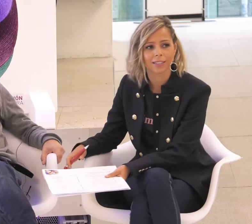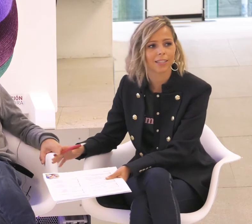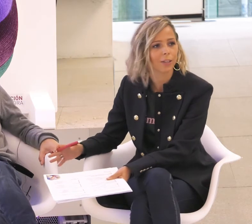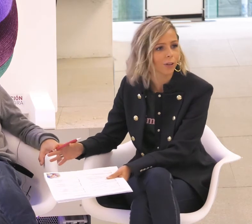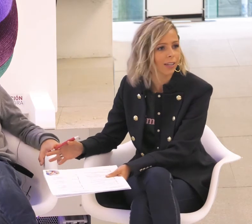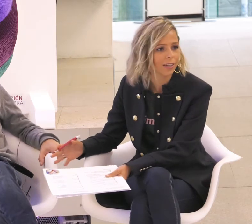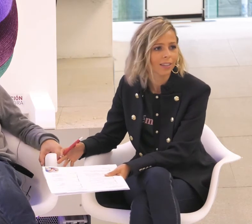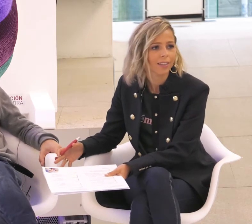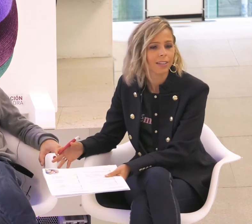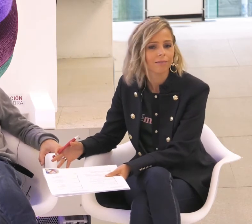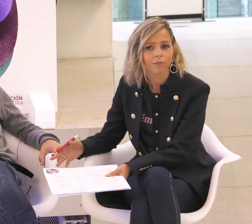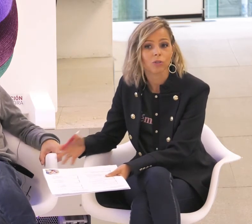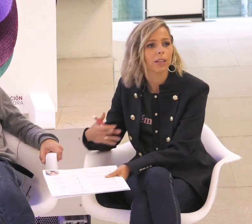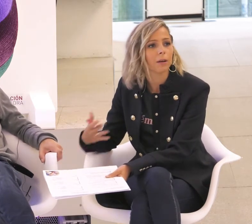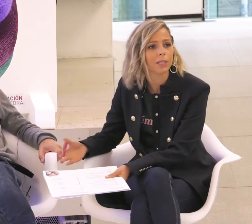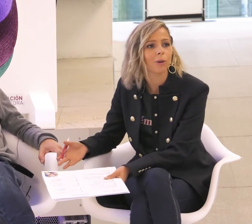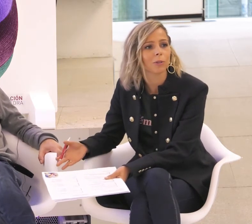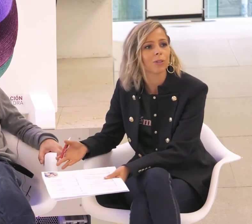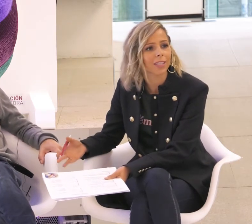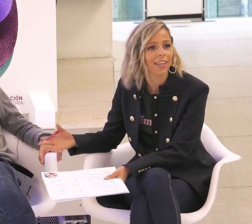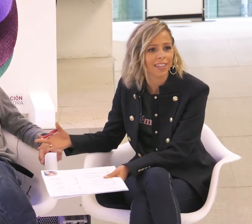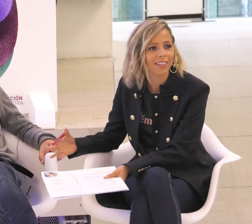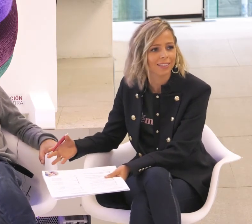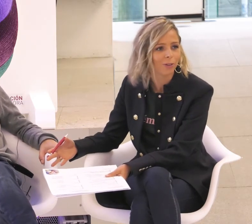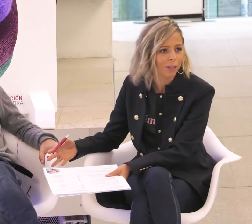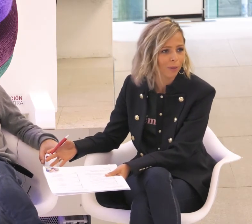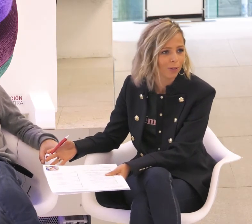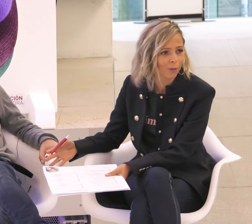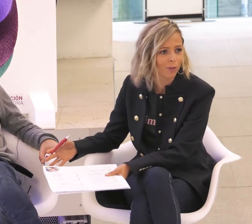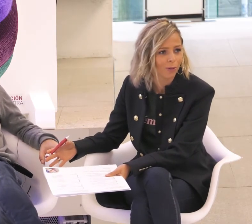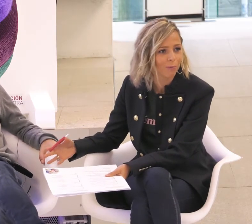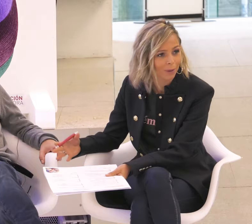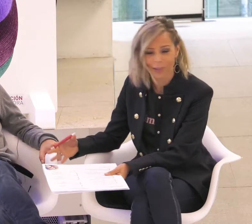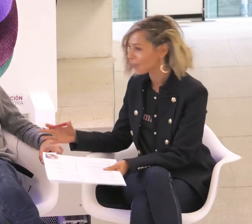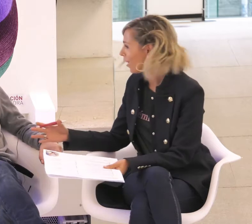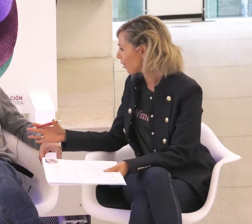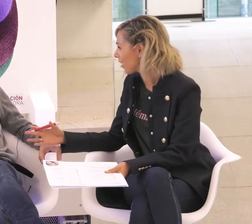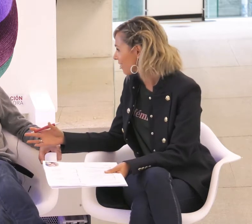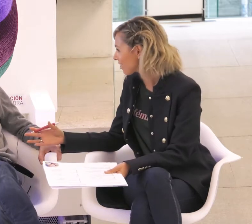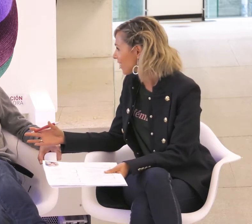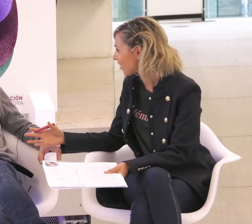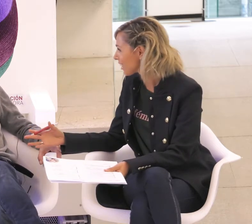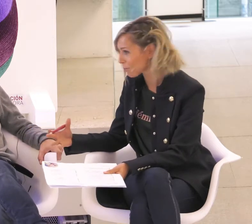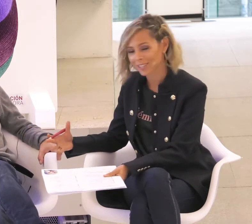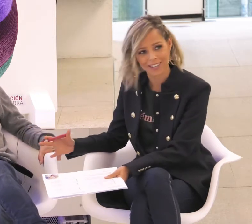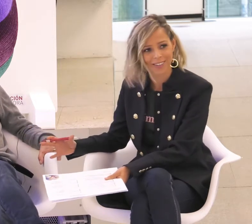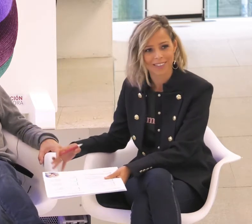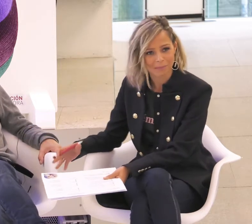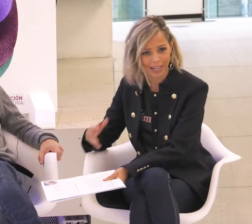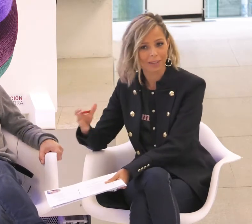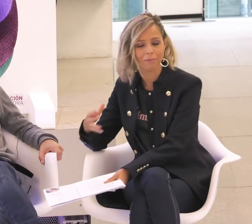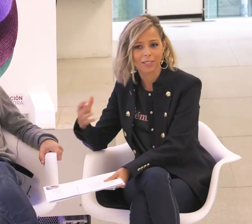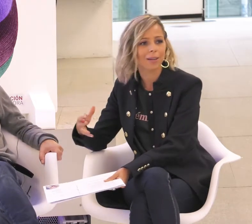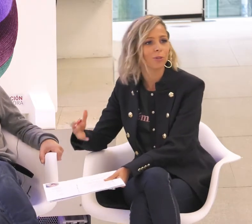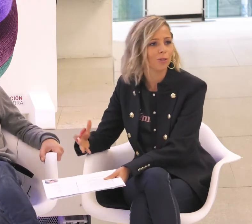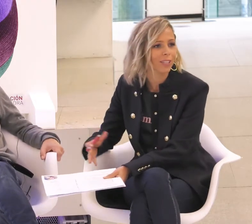antes, Sergio, que él consideraba ser una persona integrada con respecto ao emprego, agora dicías, pois claro,